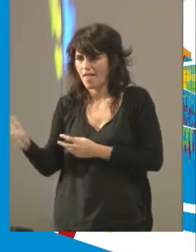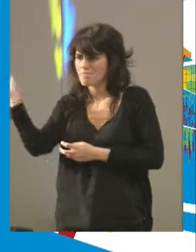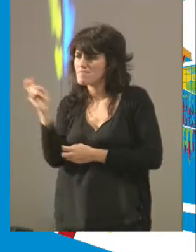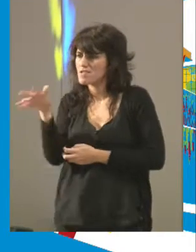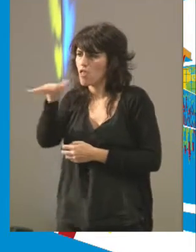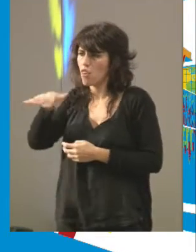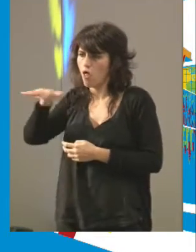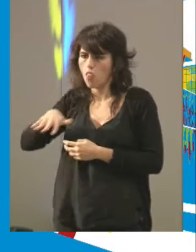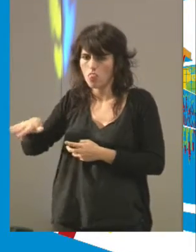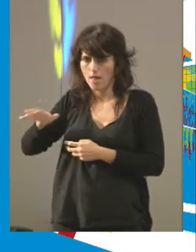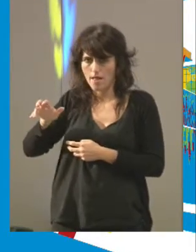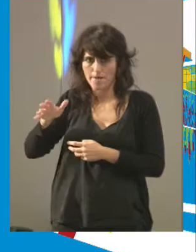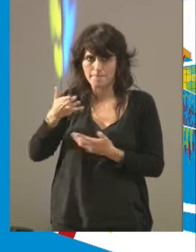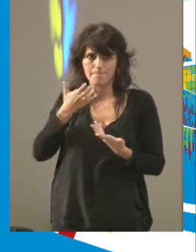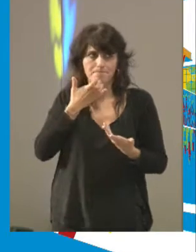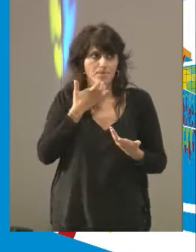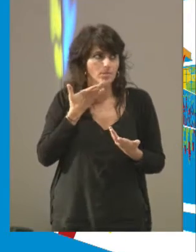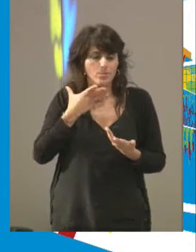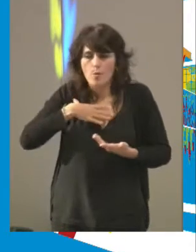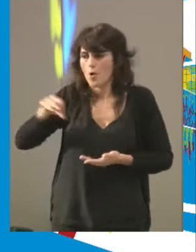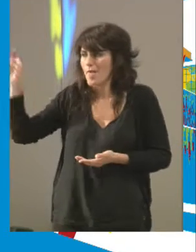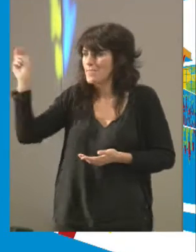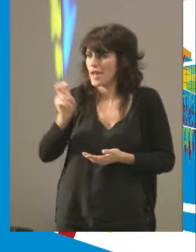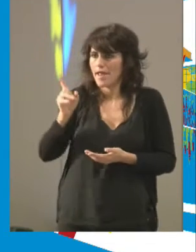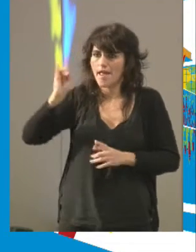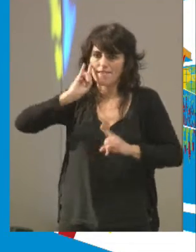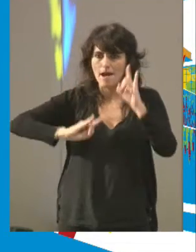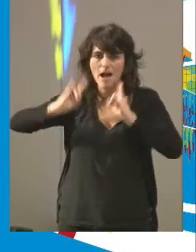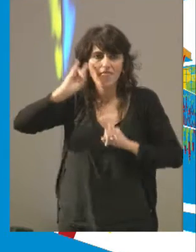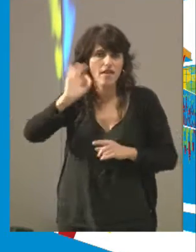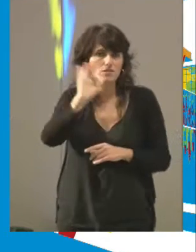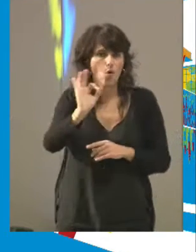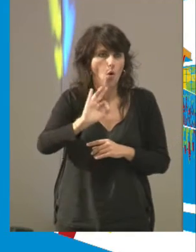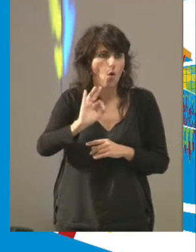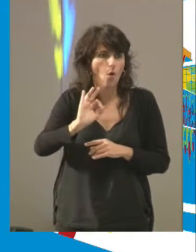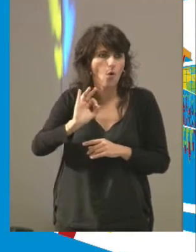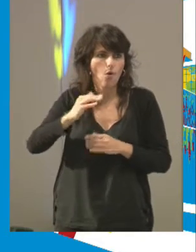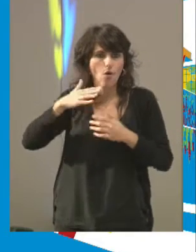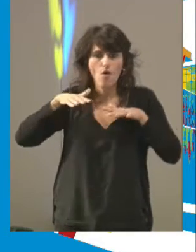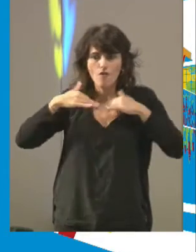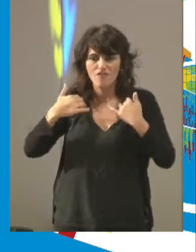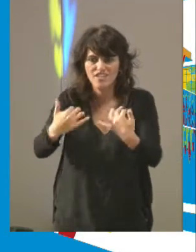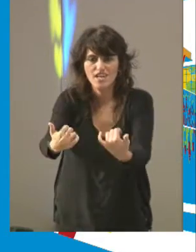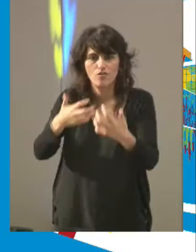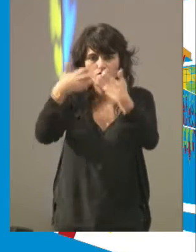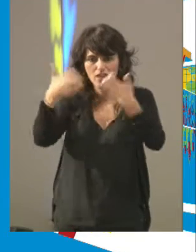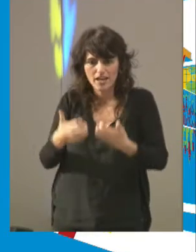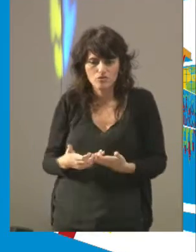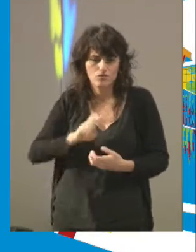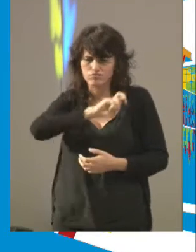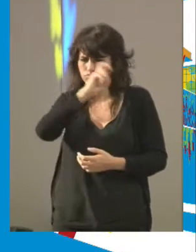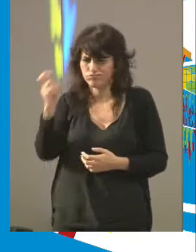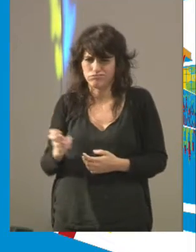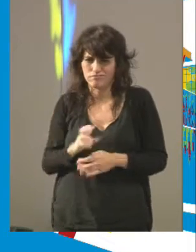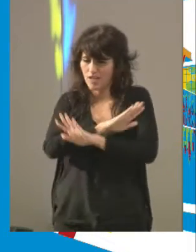que vienen desde llamadas telefónicas, desde ficheros de texto, etcétera, etcétera, pero al